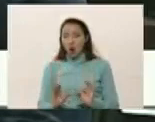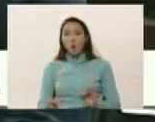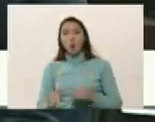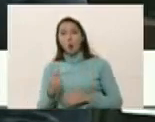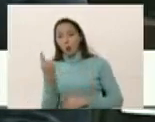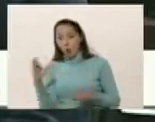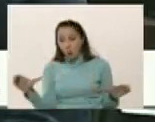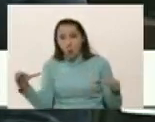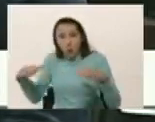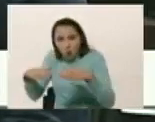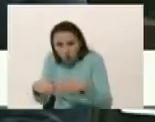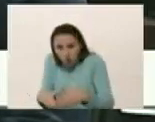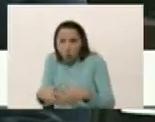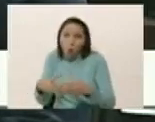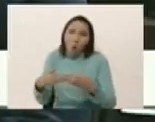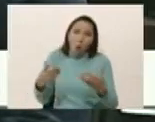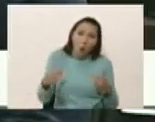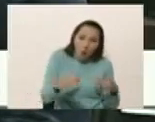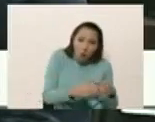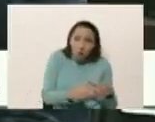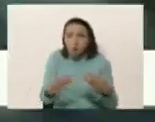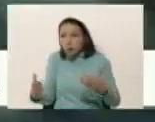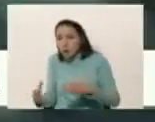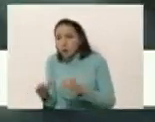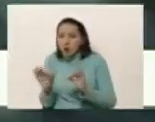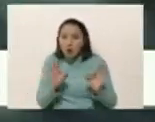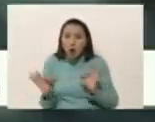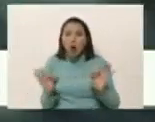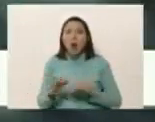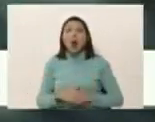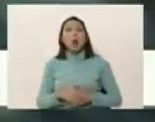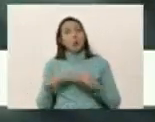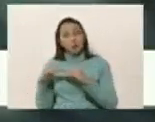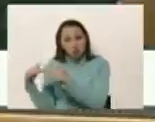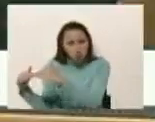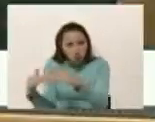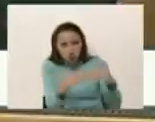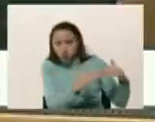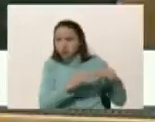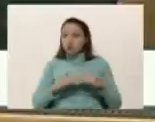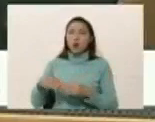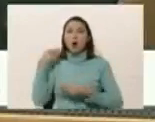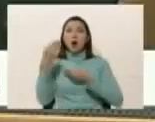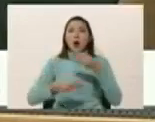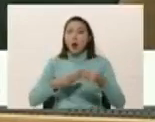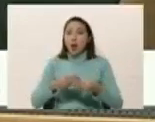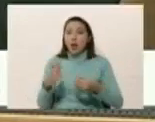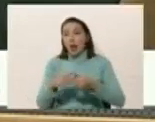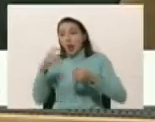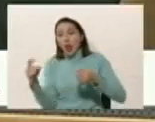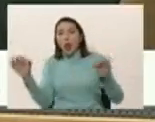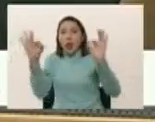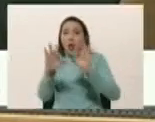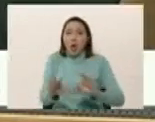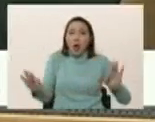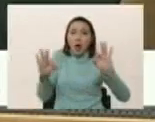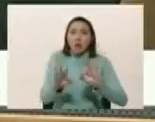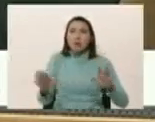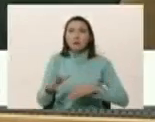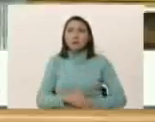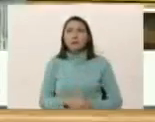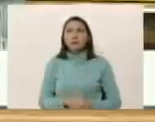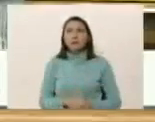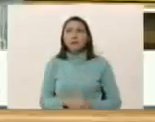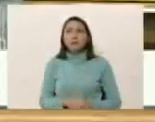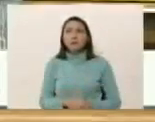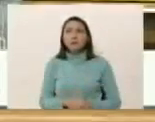en particular y por ello no oculta su ordinal jerarquiza excluyendo a ninguno de los géneros está